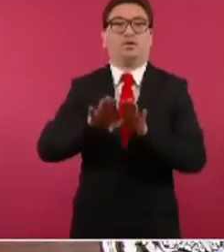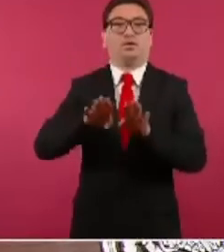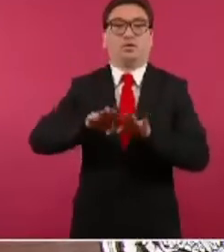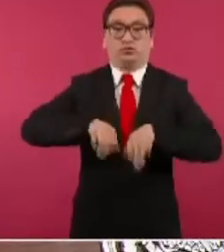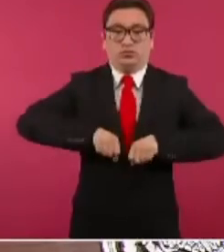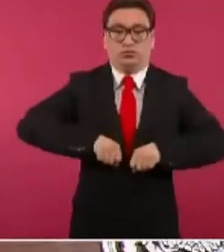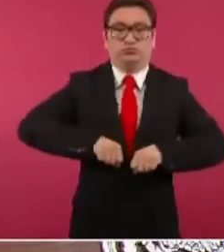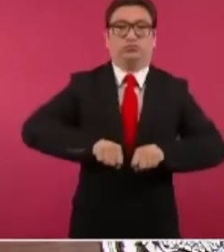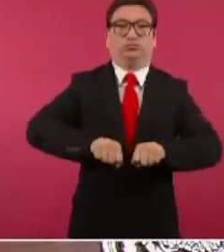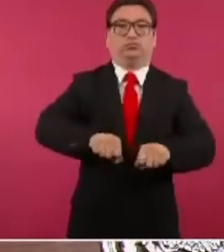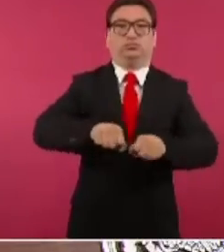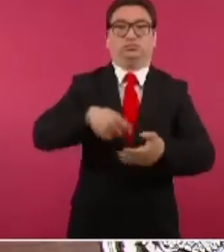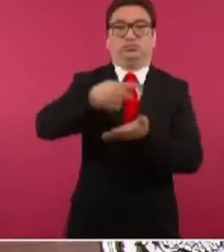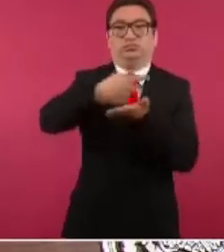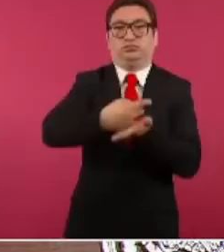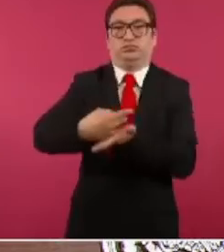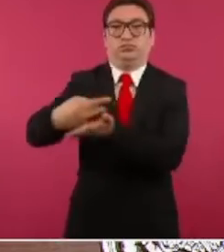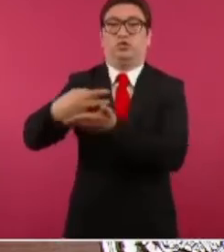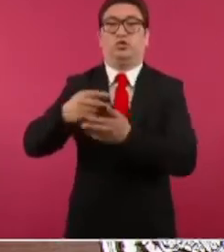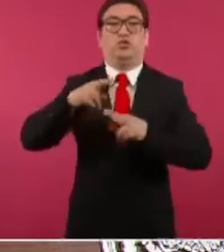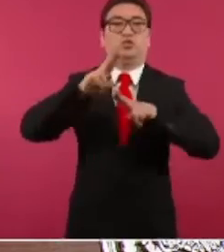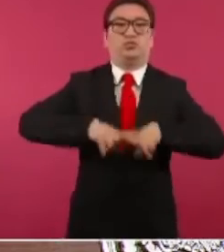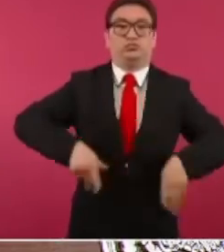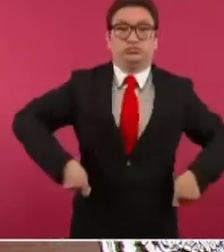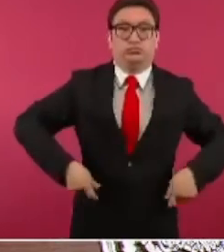camillas, para sillas de rueda.